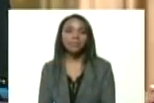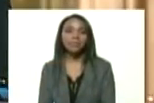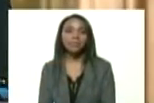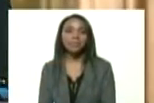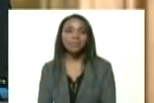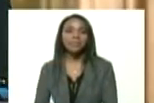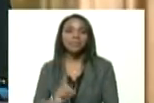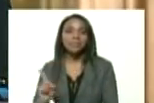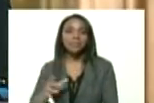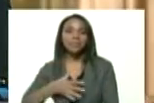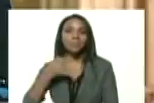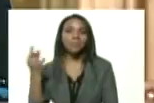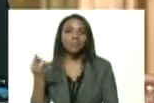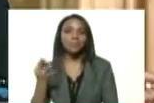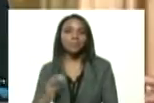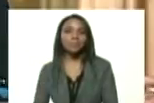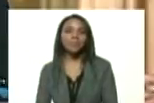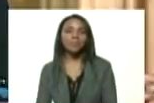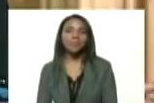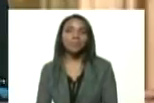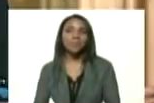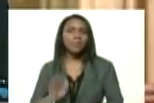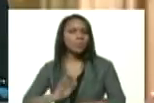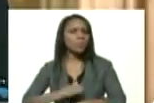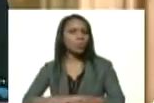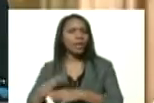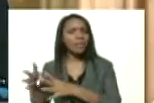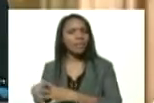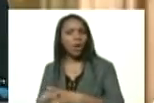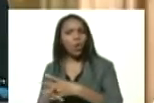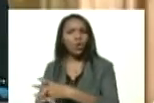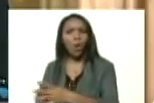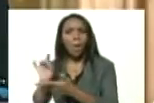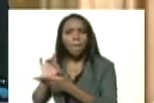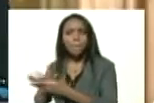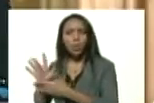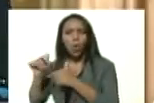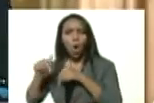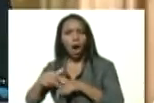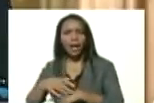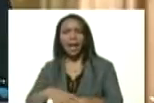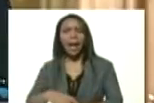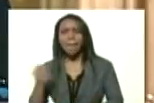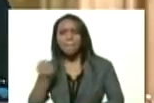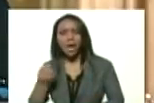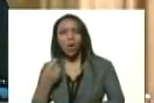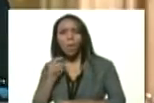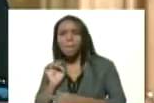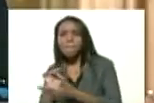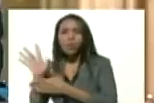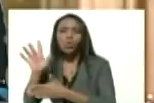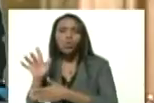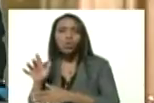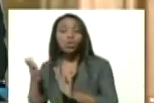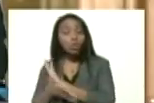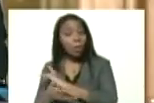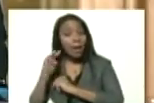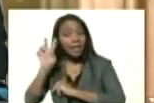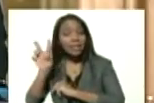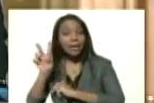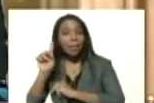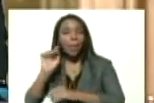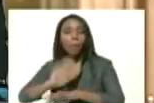verdad porque los estados unidos lo tira el pajón hoy por la sencilla razón de que